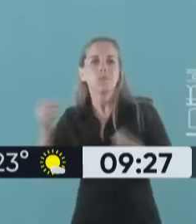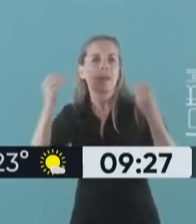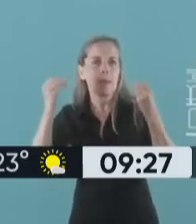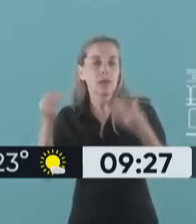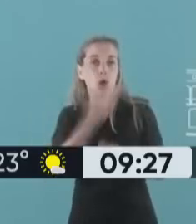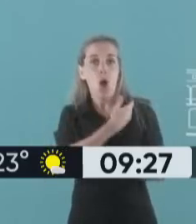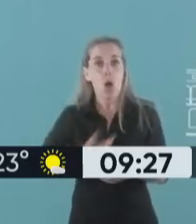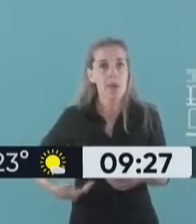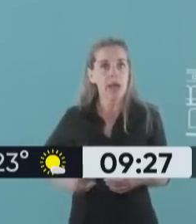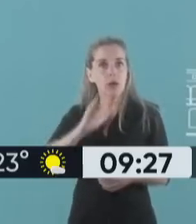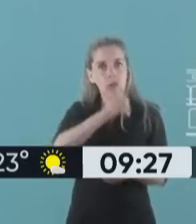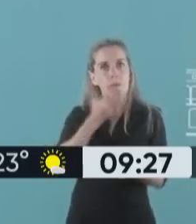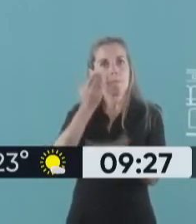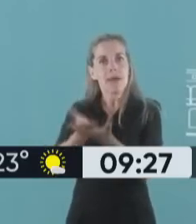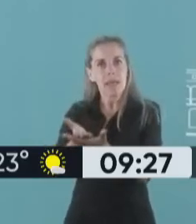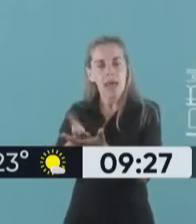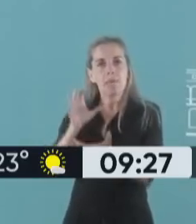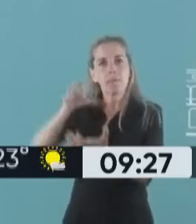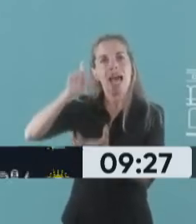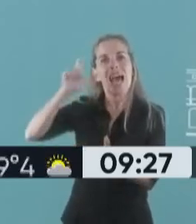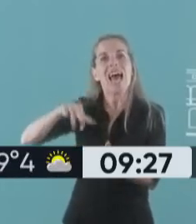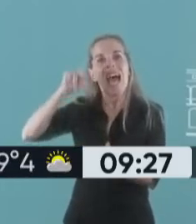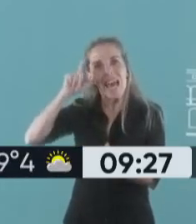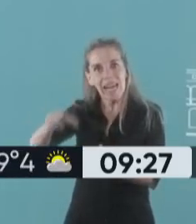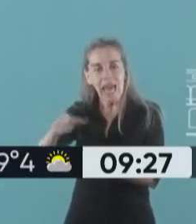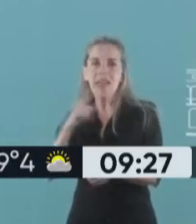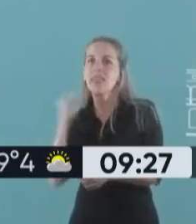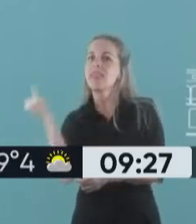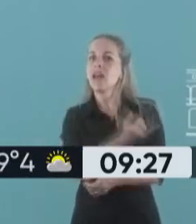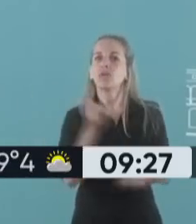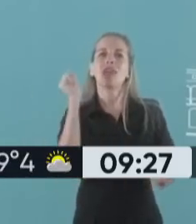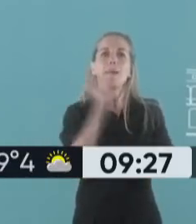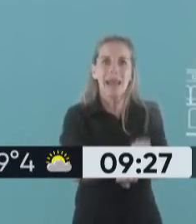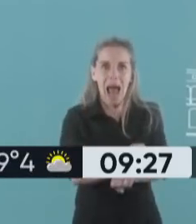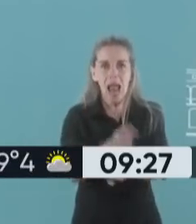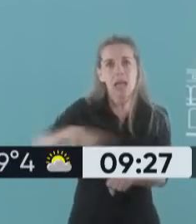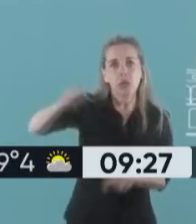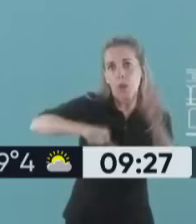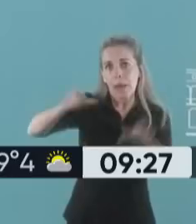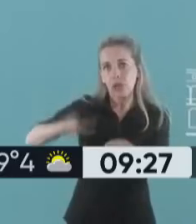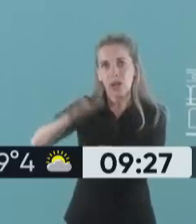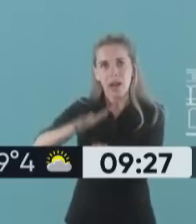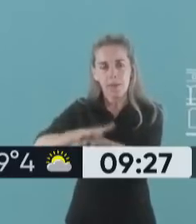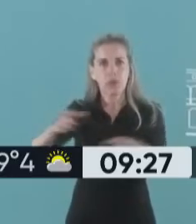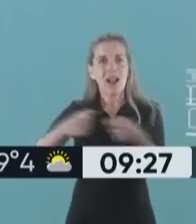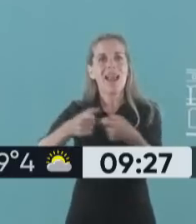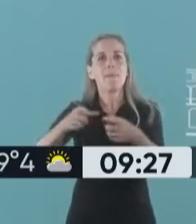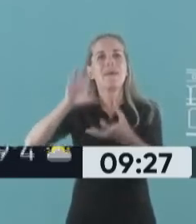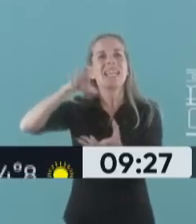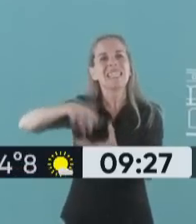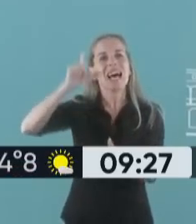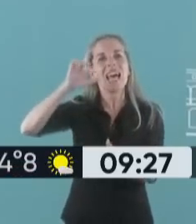pidió al ENRE que denunciara penalmente al gerente general y a los miembros del directorio de